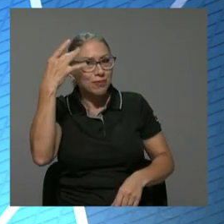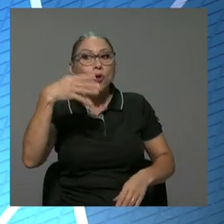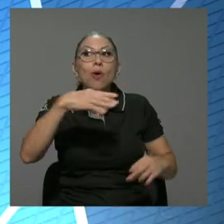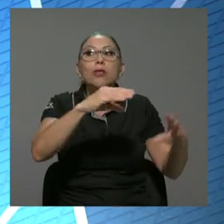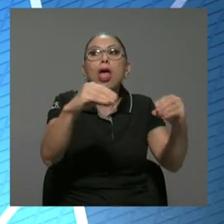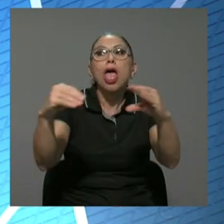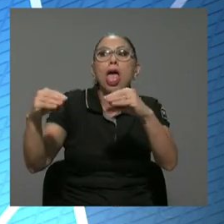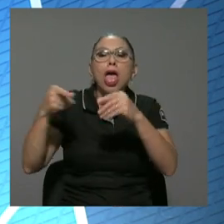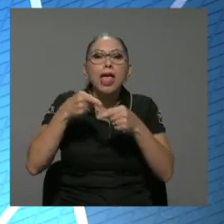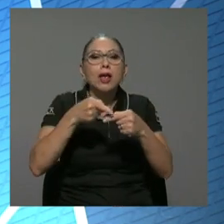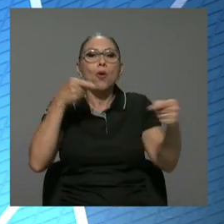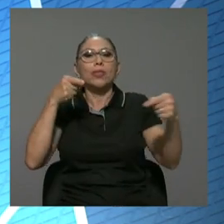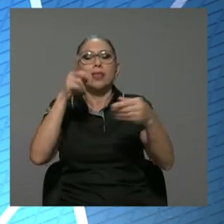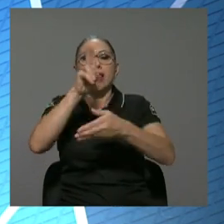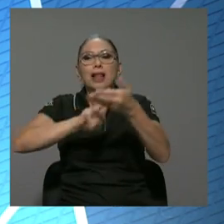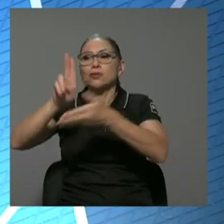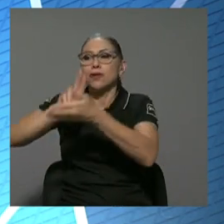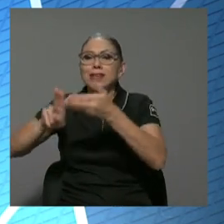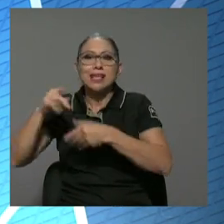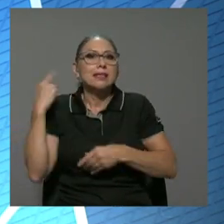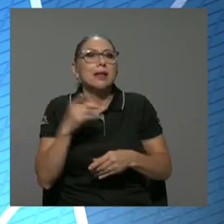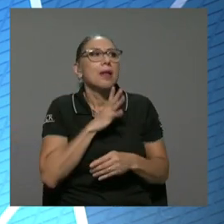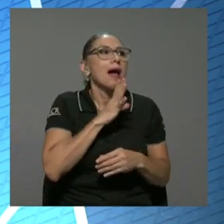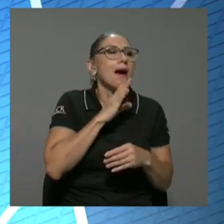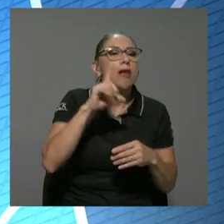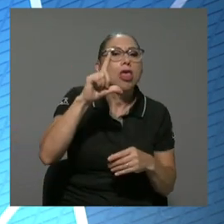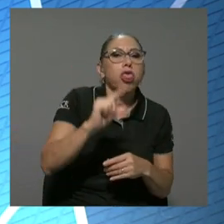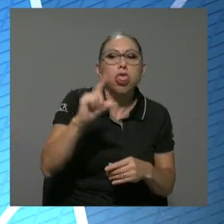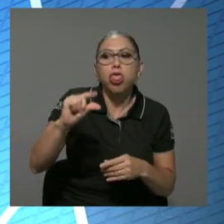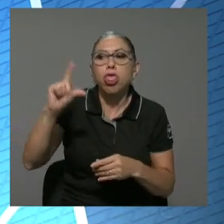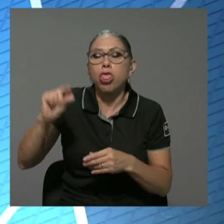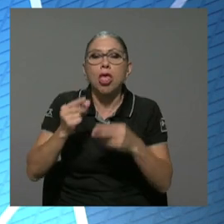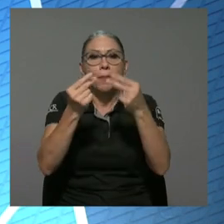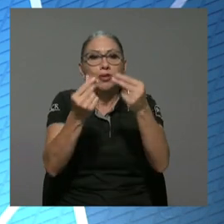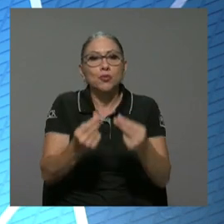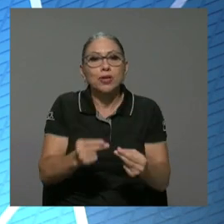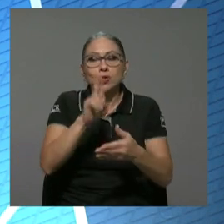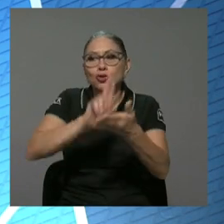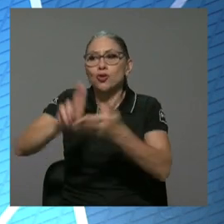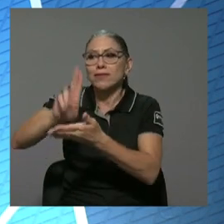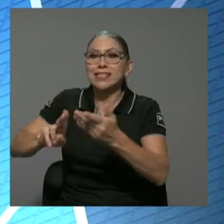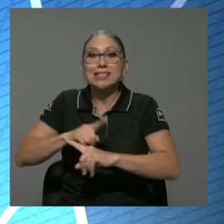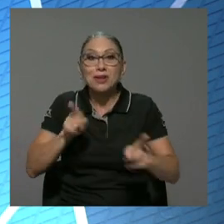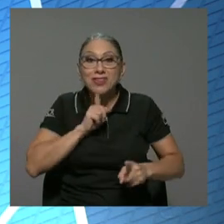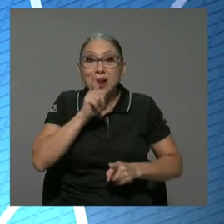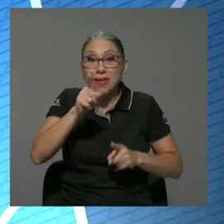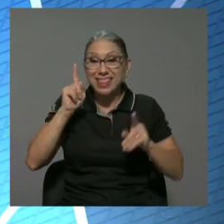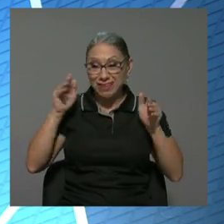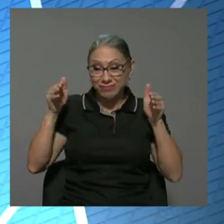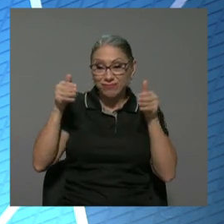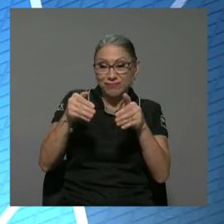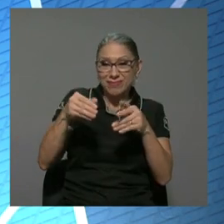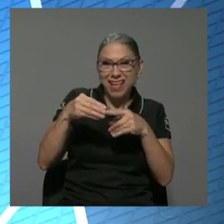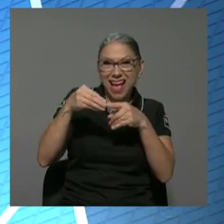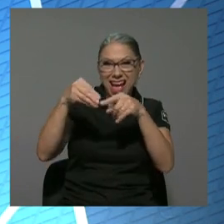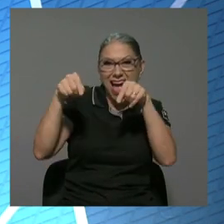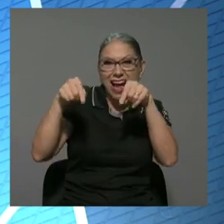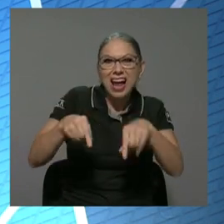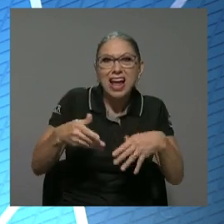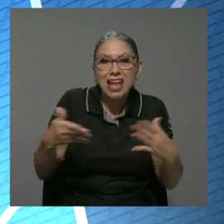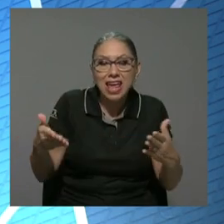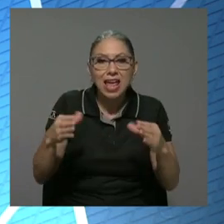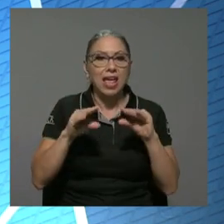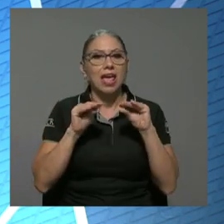el presupuesto de las universidades, pero acá la discusión es por la educación, ¿verdad? en general del